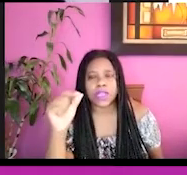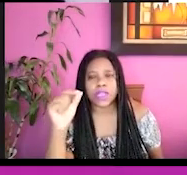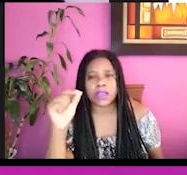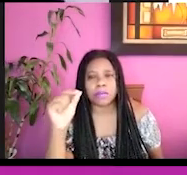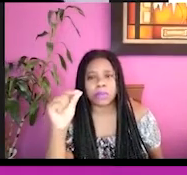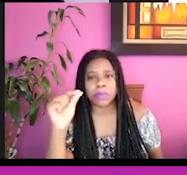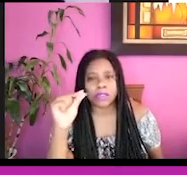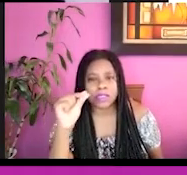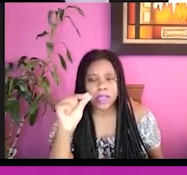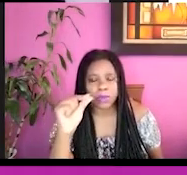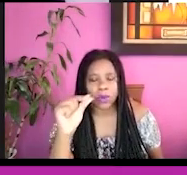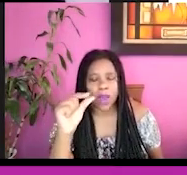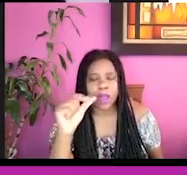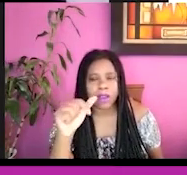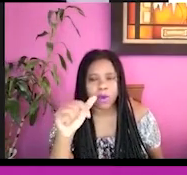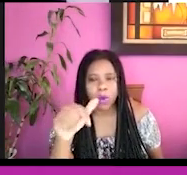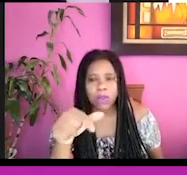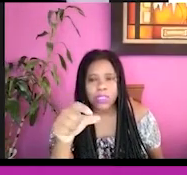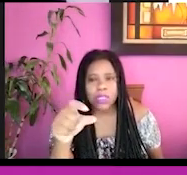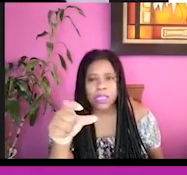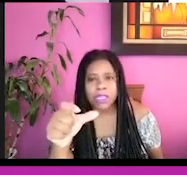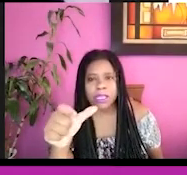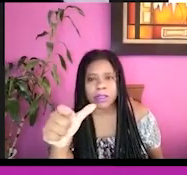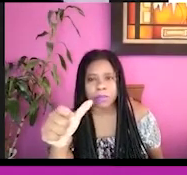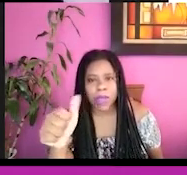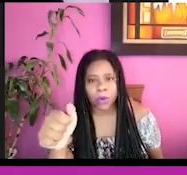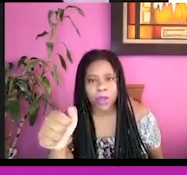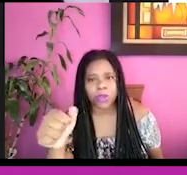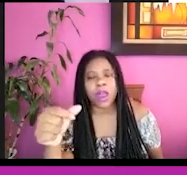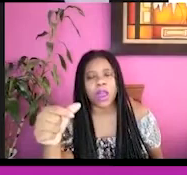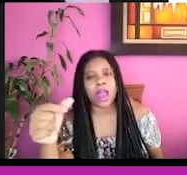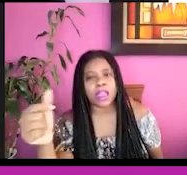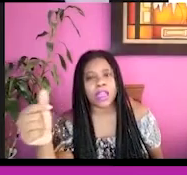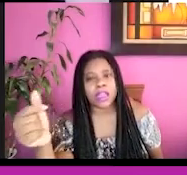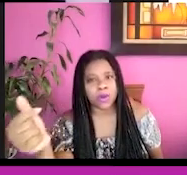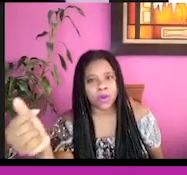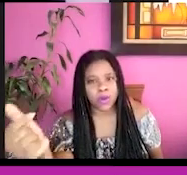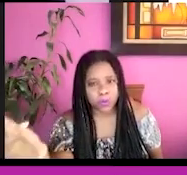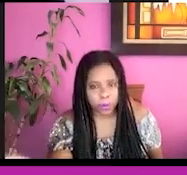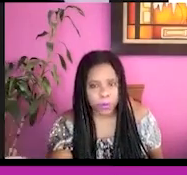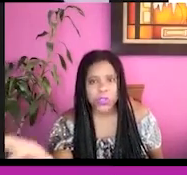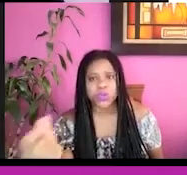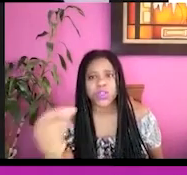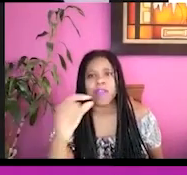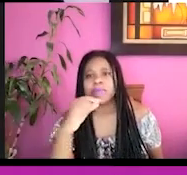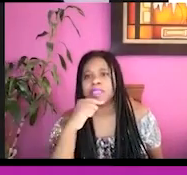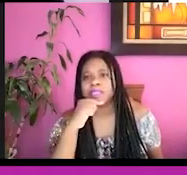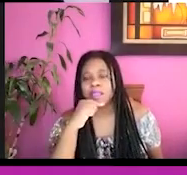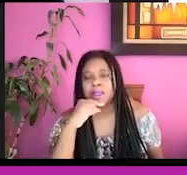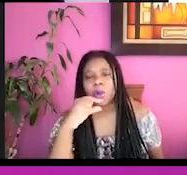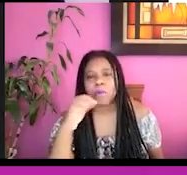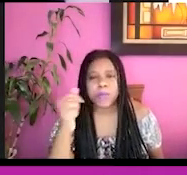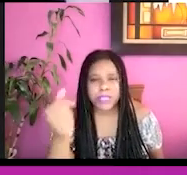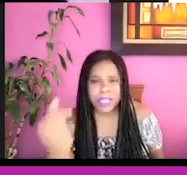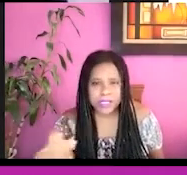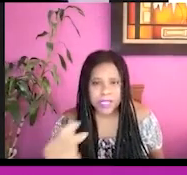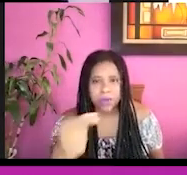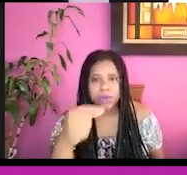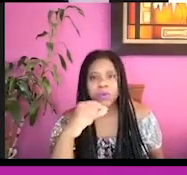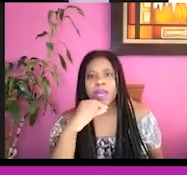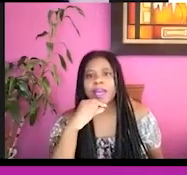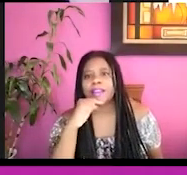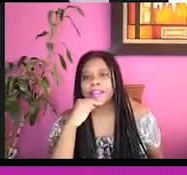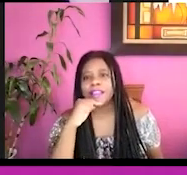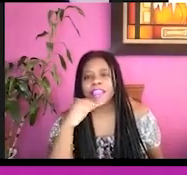educativos siendo adecuados de acuerdo a los propios estudiantes, con